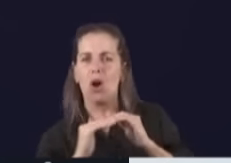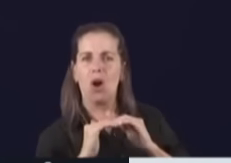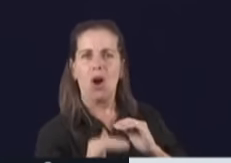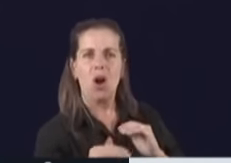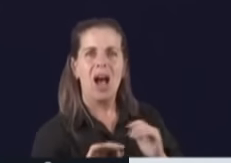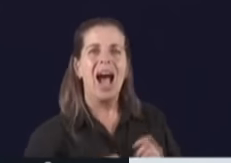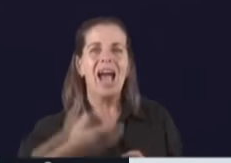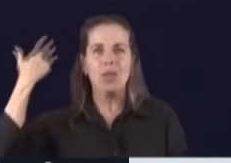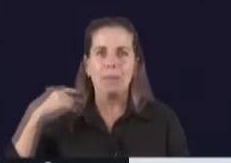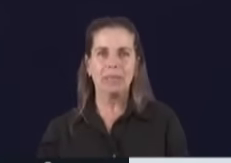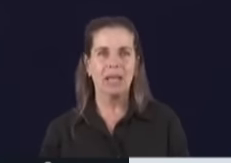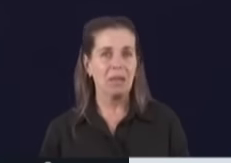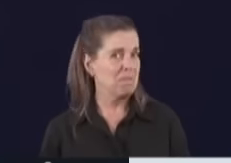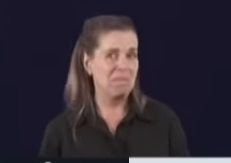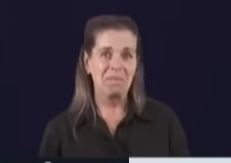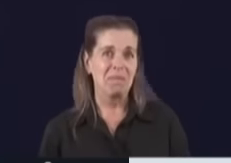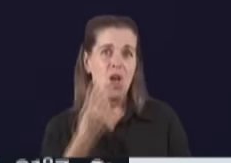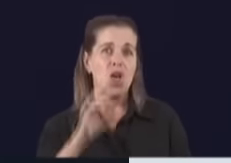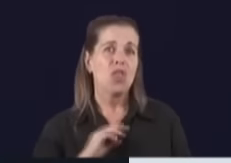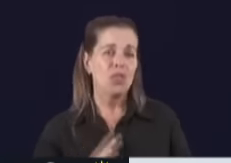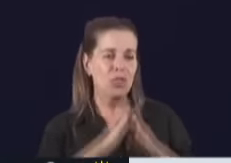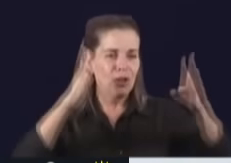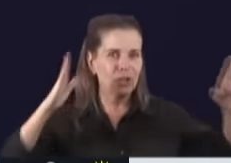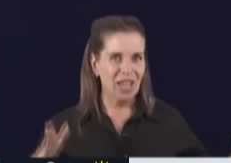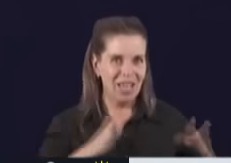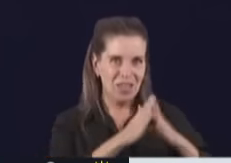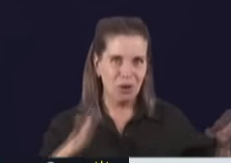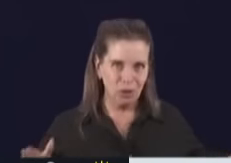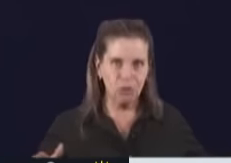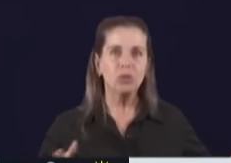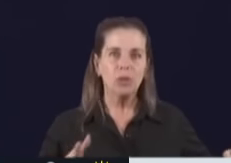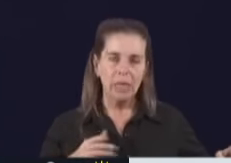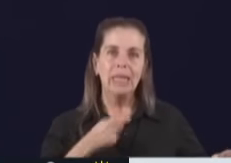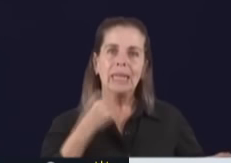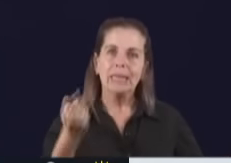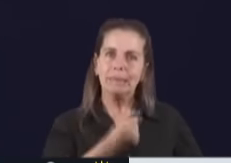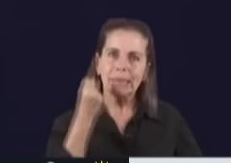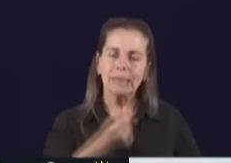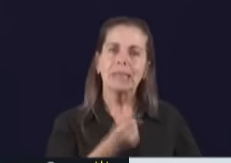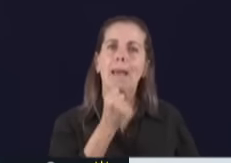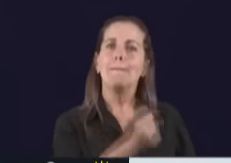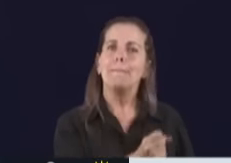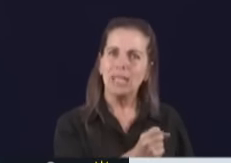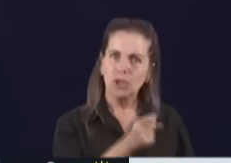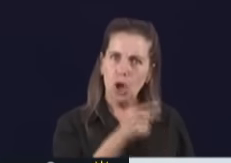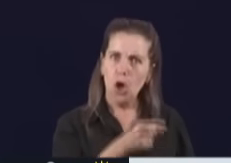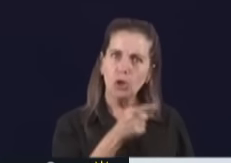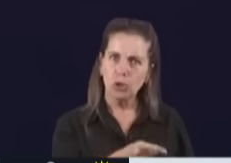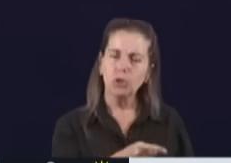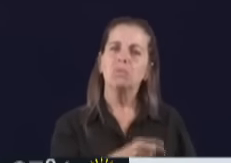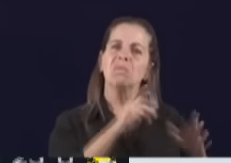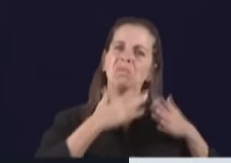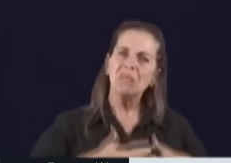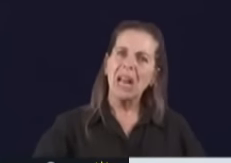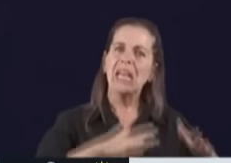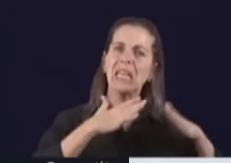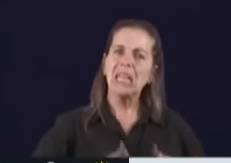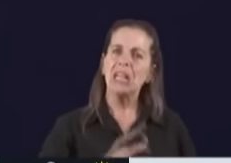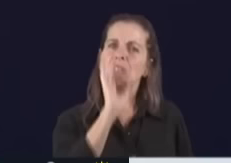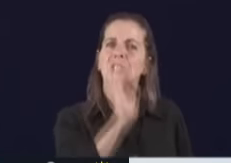En estos 2 años de gobierno pasamos de querer sacarnos de encima los pesos antes de que los devore la inflación a la tranquilidad de saber que